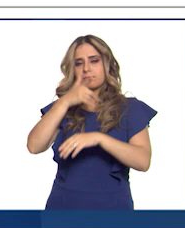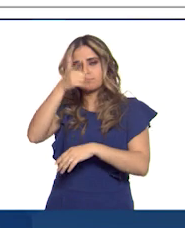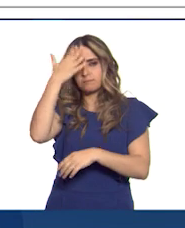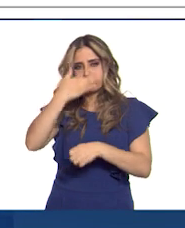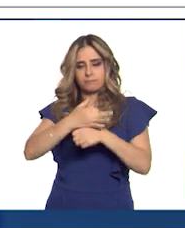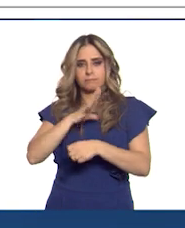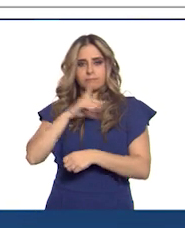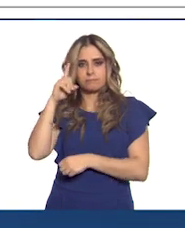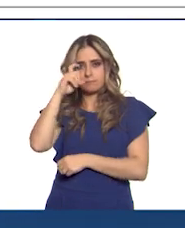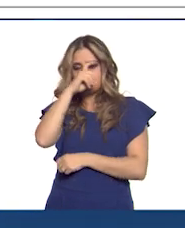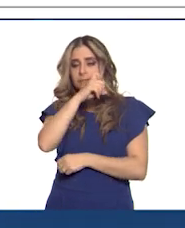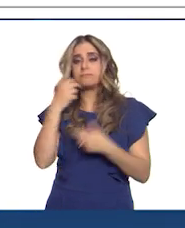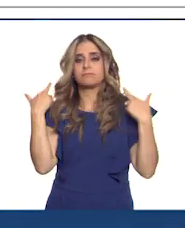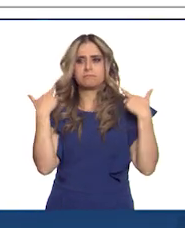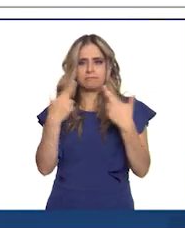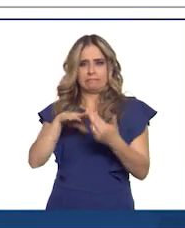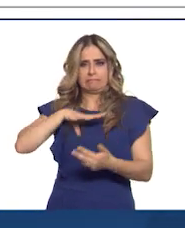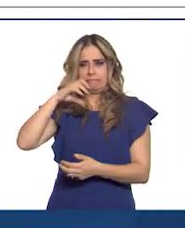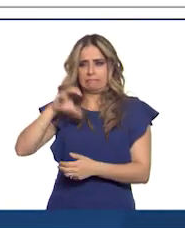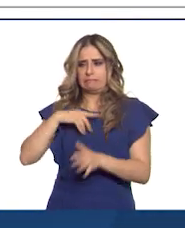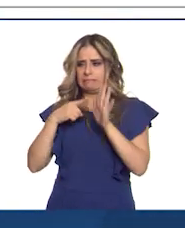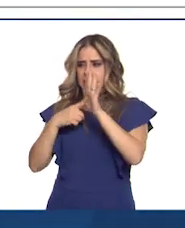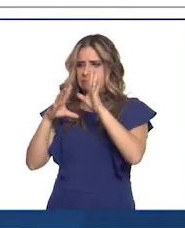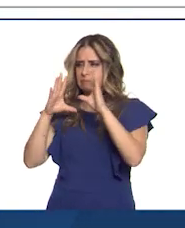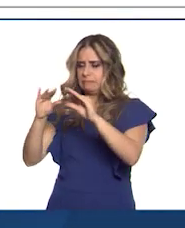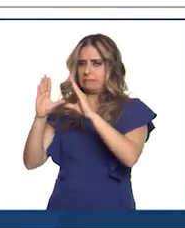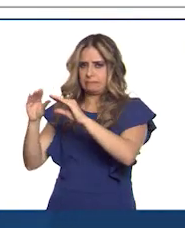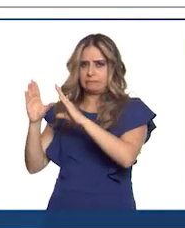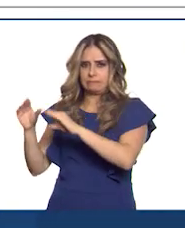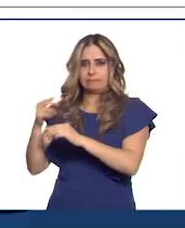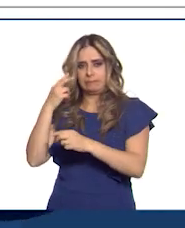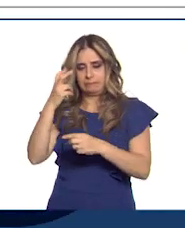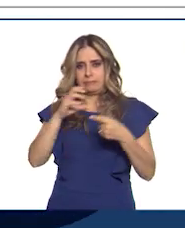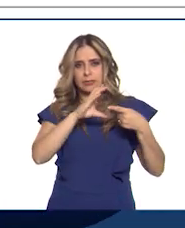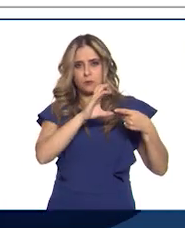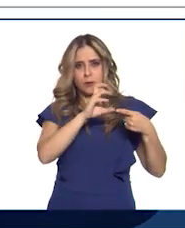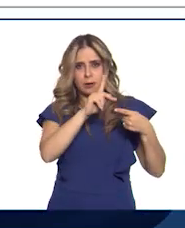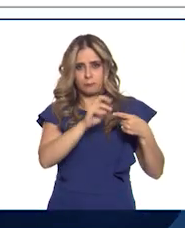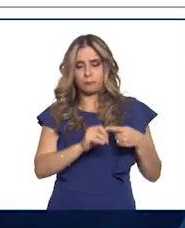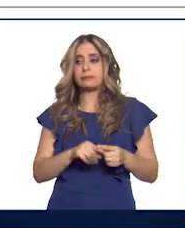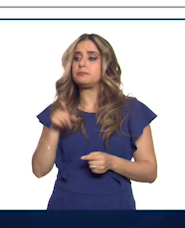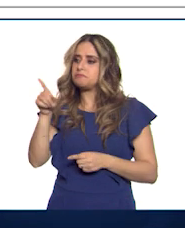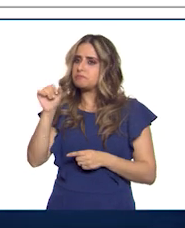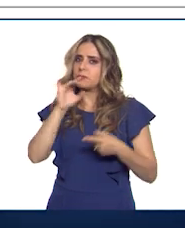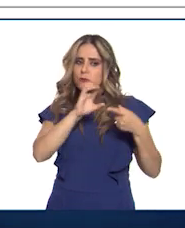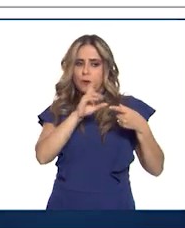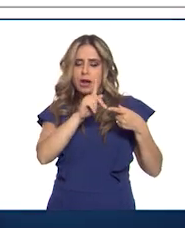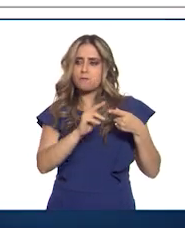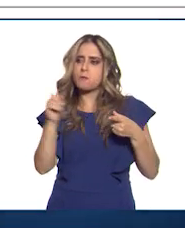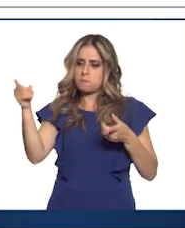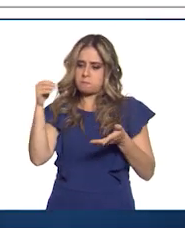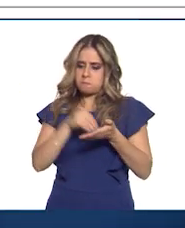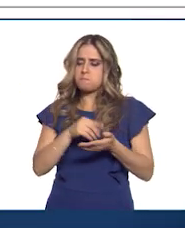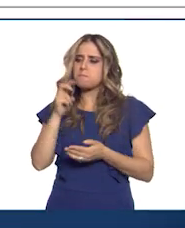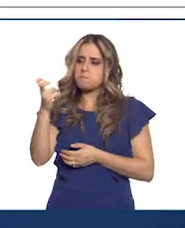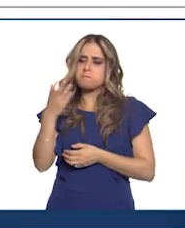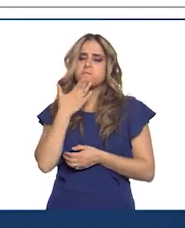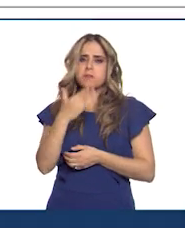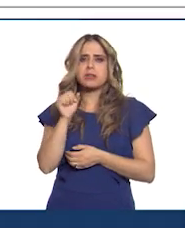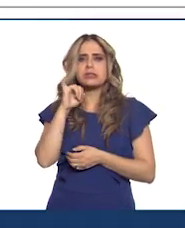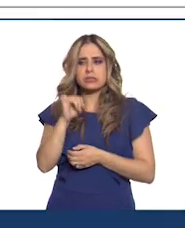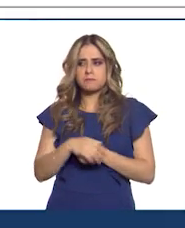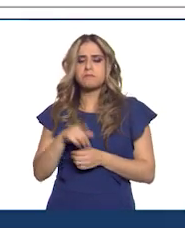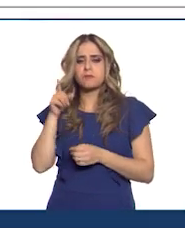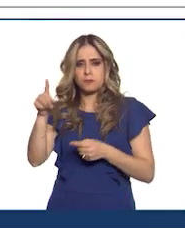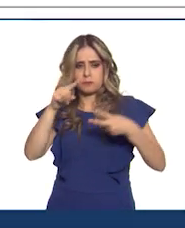dificultades. Uh-huh. Me parece que en realidad la mención a la Combiteca sí quedó mejor en el cuerpo, María. Además, cumples con los